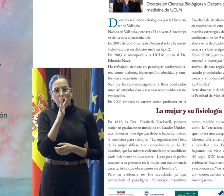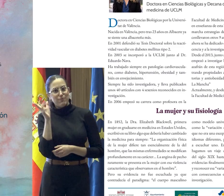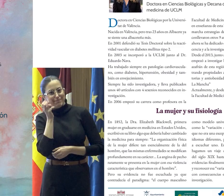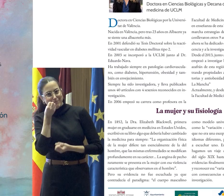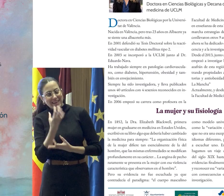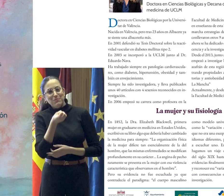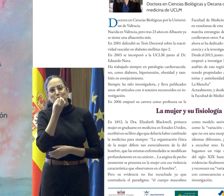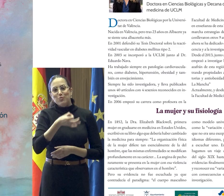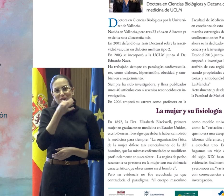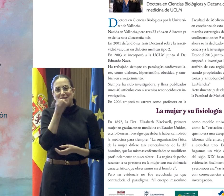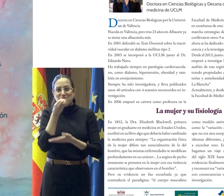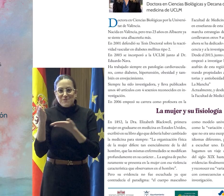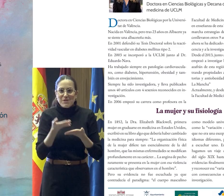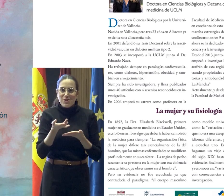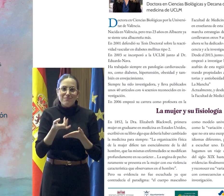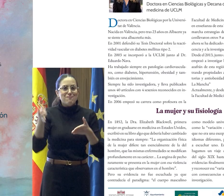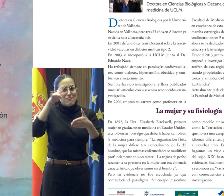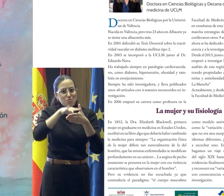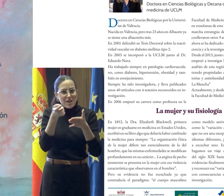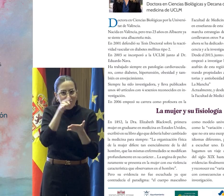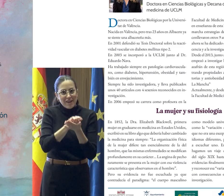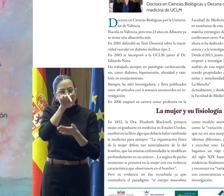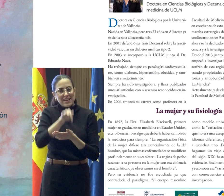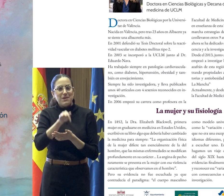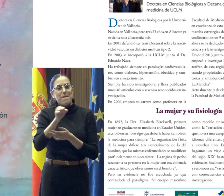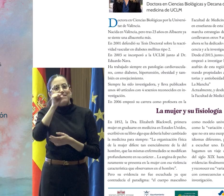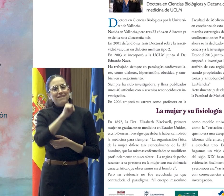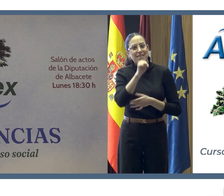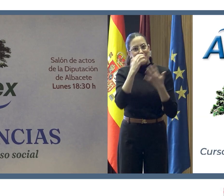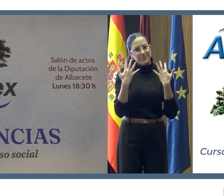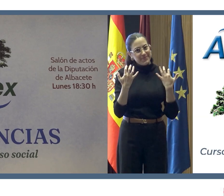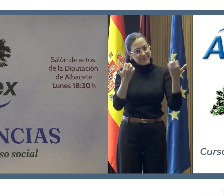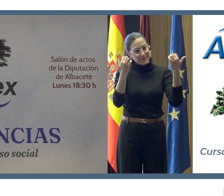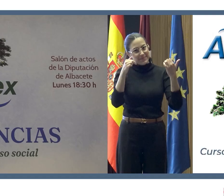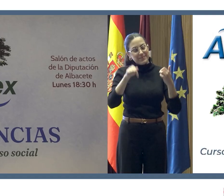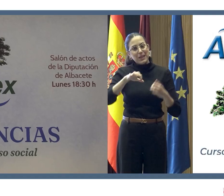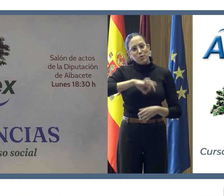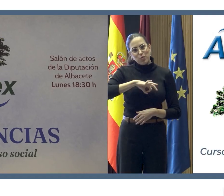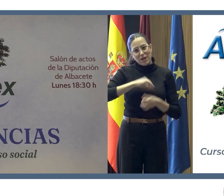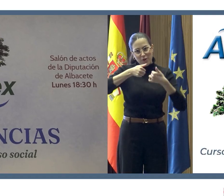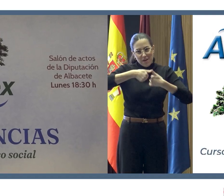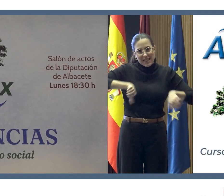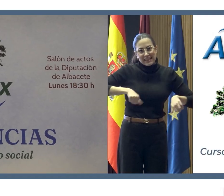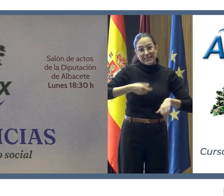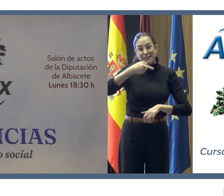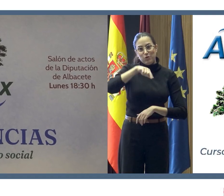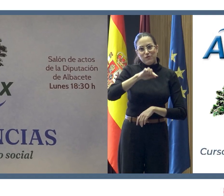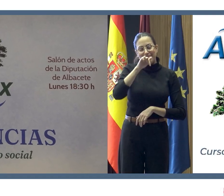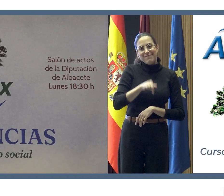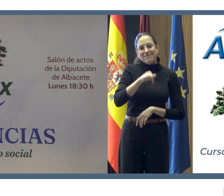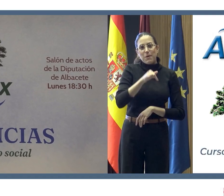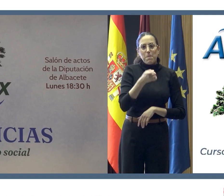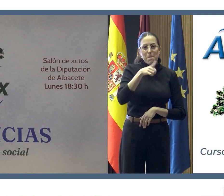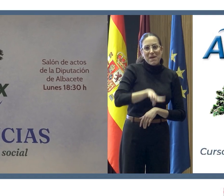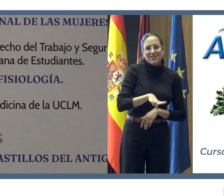Buenas tardes y bienvenidos un lunes más a este maravilloso salón de actos de la Diputación de Albacete. ¿Cómo nos gusta este mes